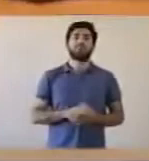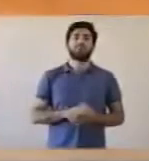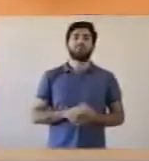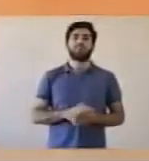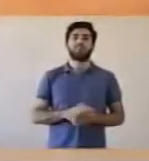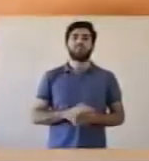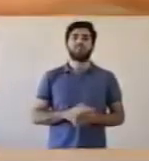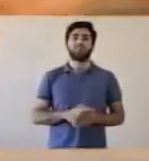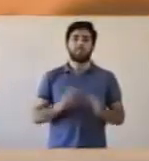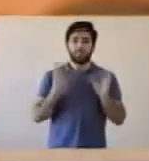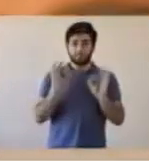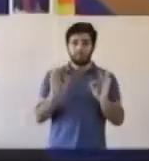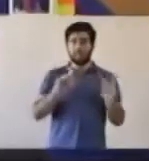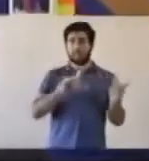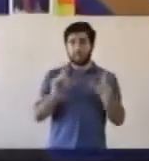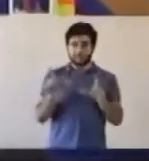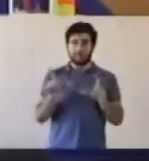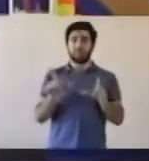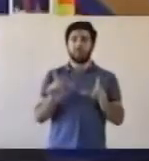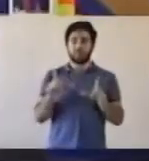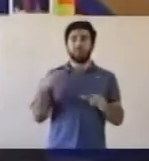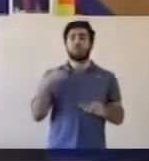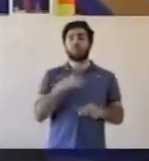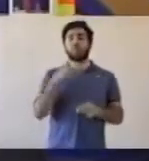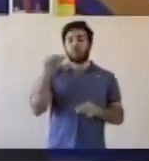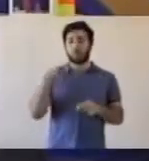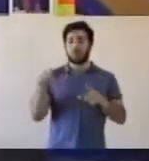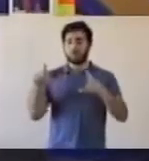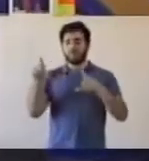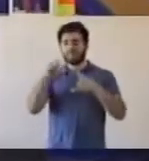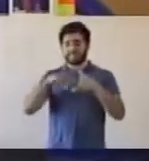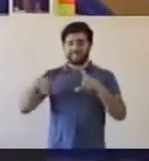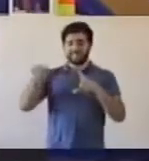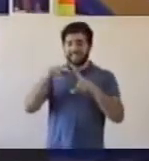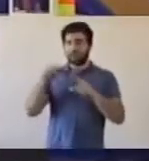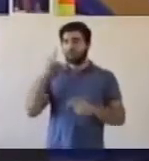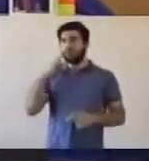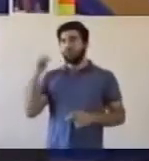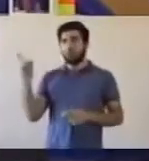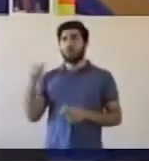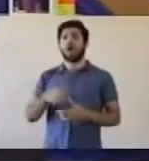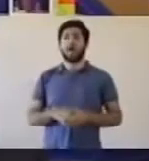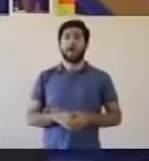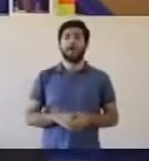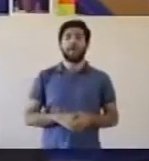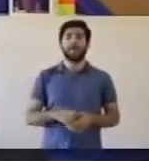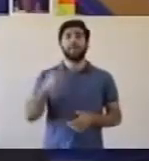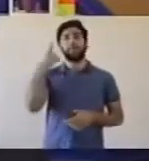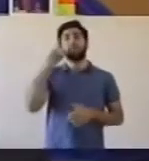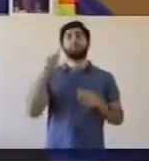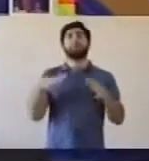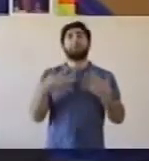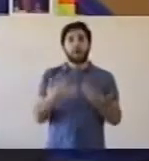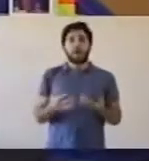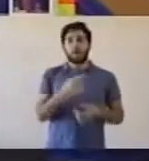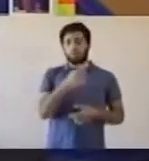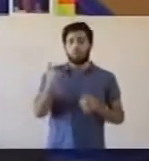¿verdad? Entonces aquí ya nos quedó. Vamos a hacer un círculo. Yo ya lo traje hecho para que ustedes